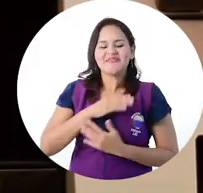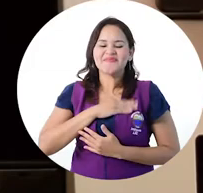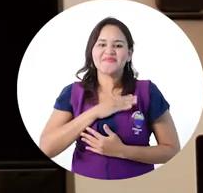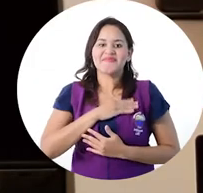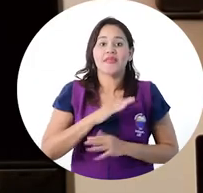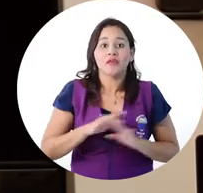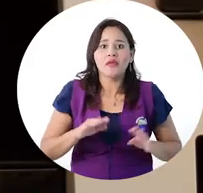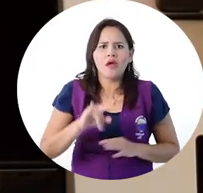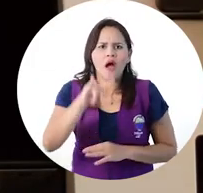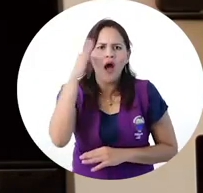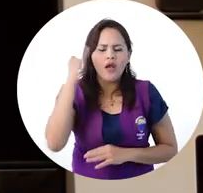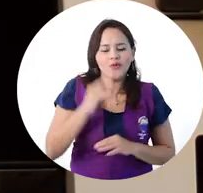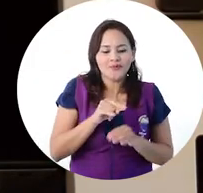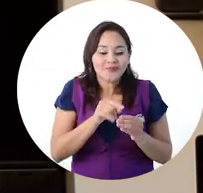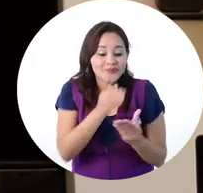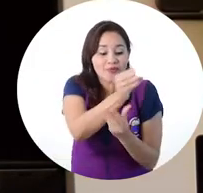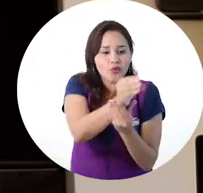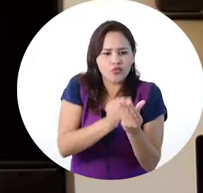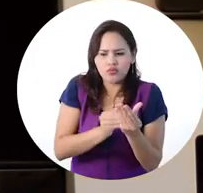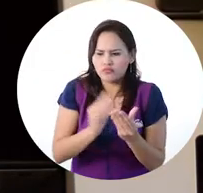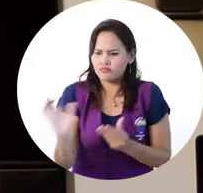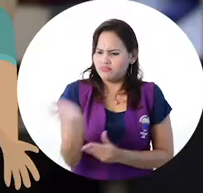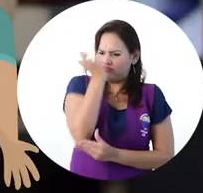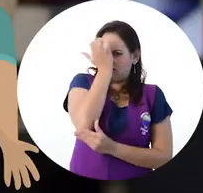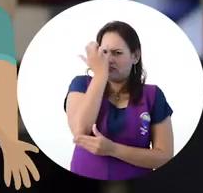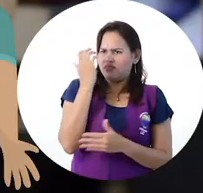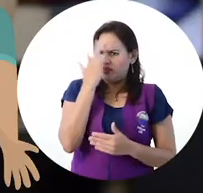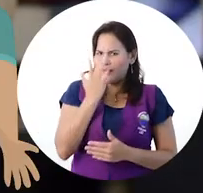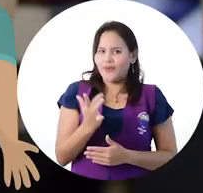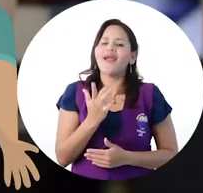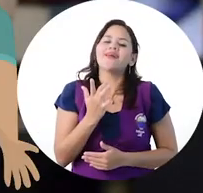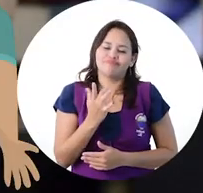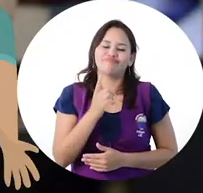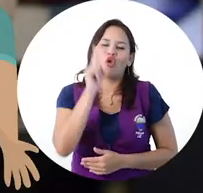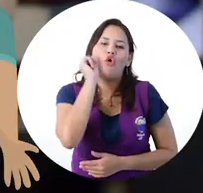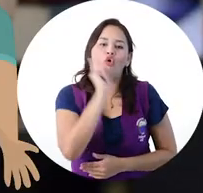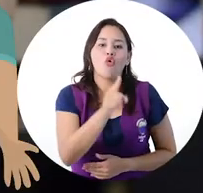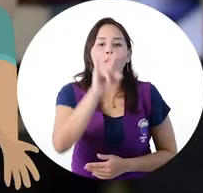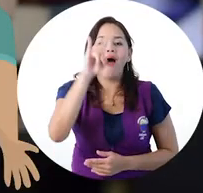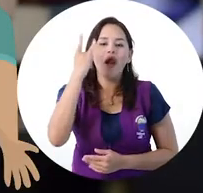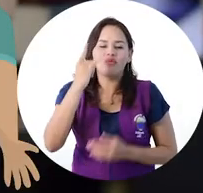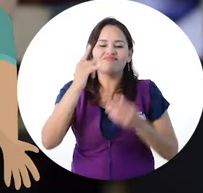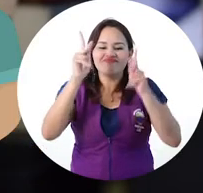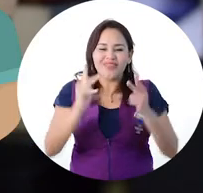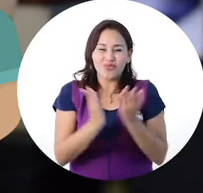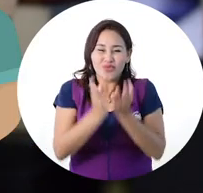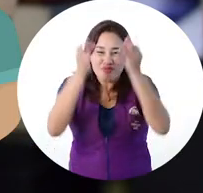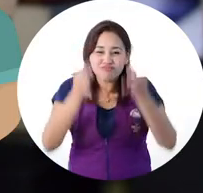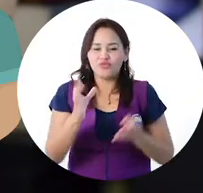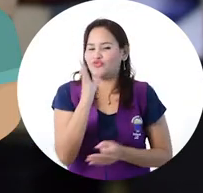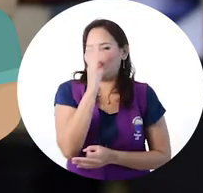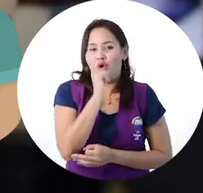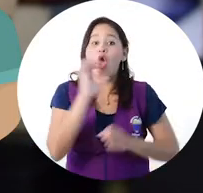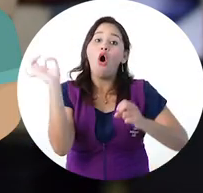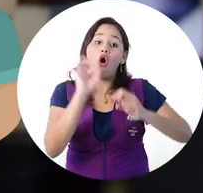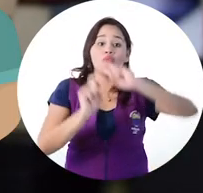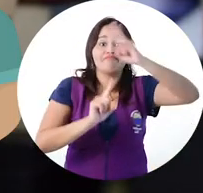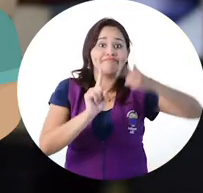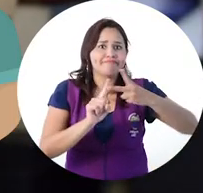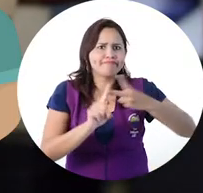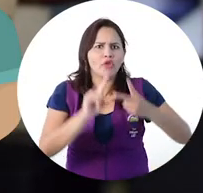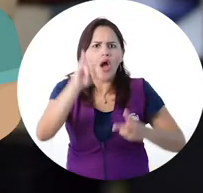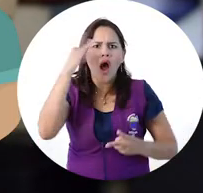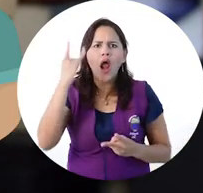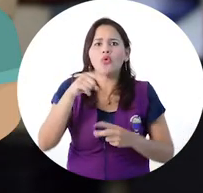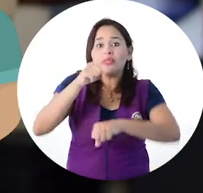material y aparecieron algunos mensajes que impidieron el préstamo es posible que tengan algunas de las siguientes situaciones que no seas un estudiante activo